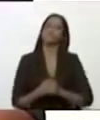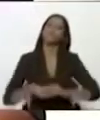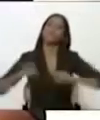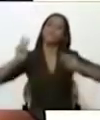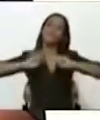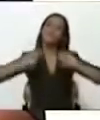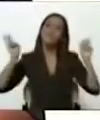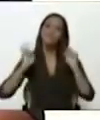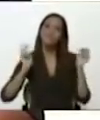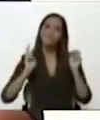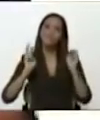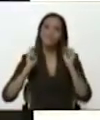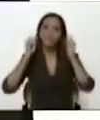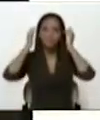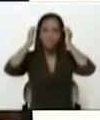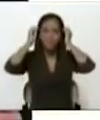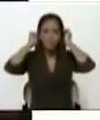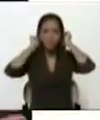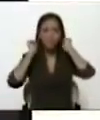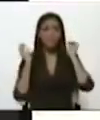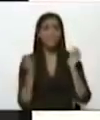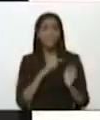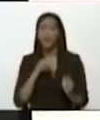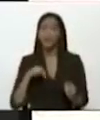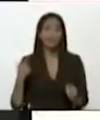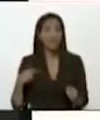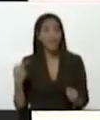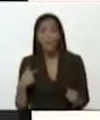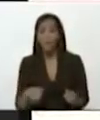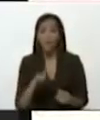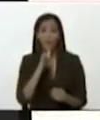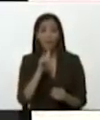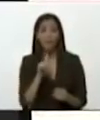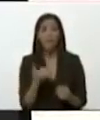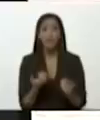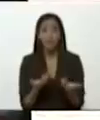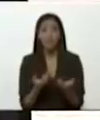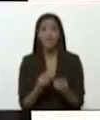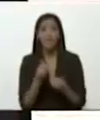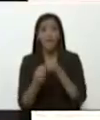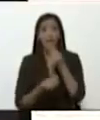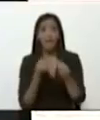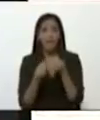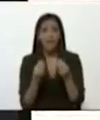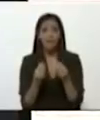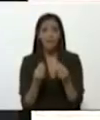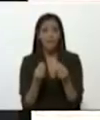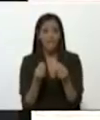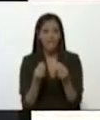La espoleta, la espoleta. Que nosotros tenemos que denunciar lo que se ha convertido en una gran estafa.